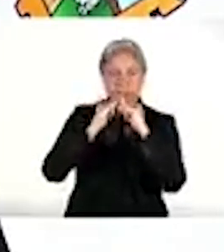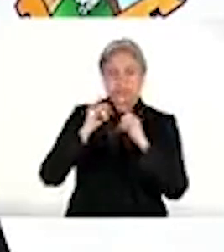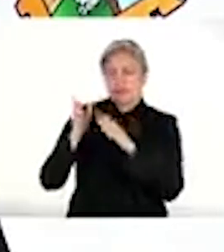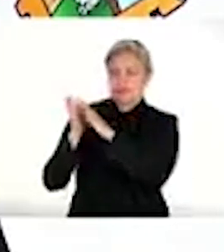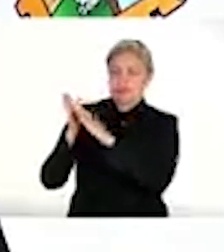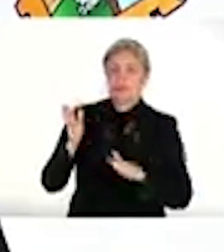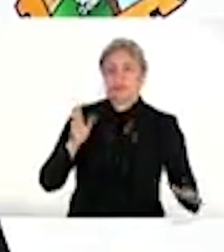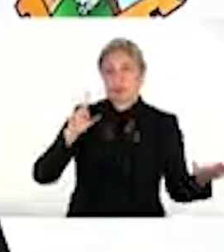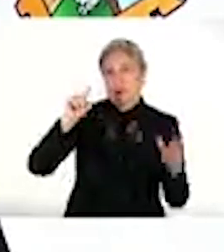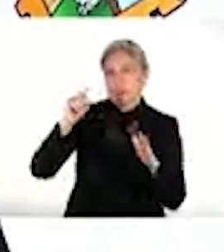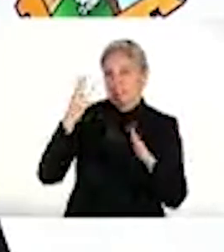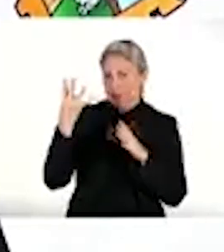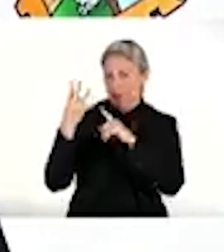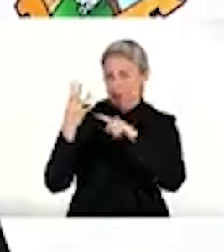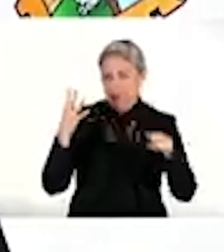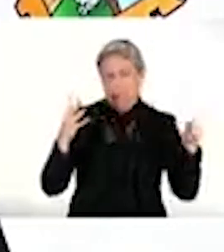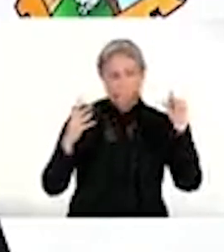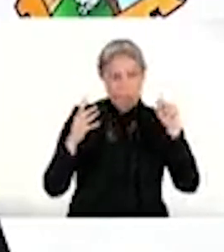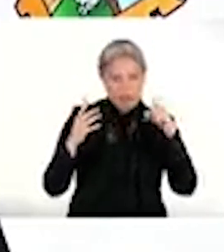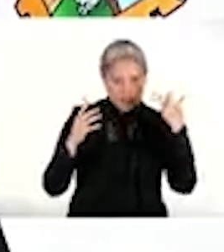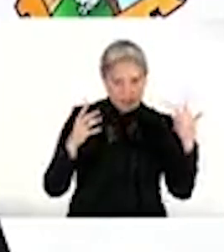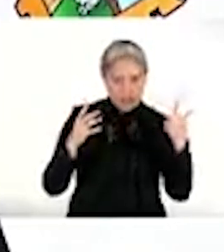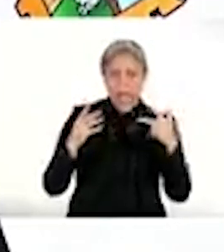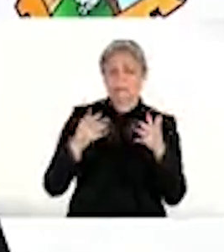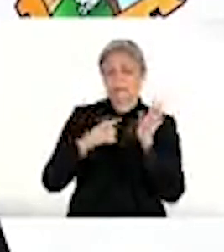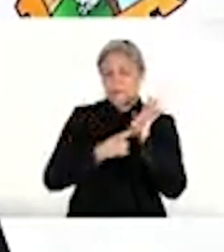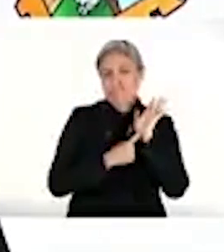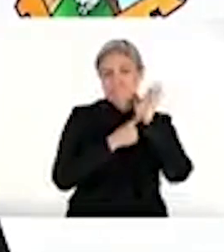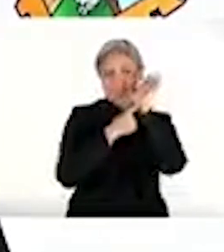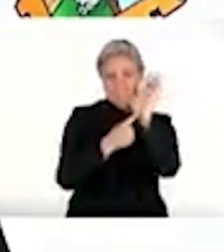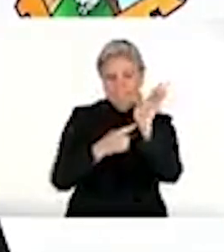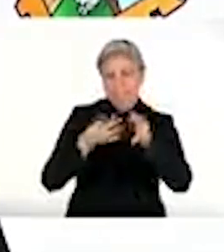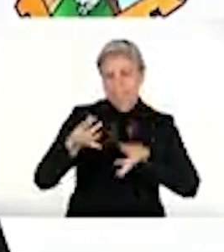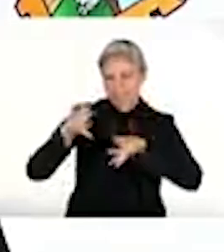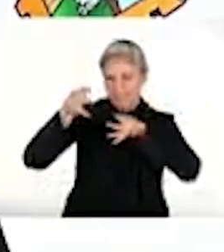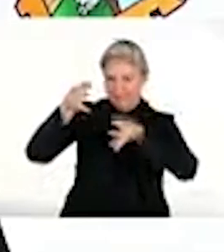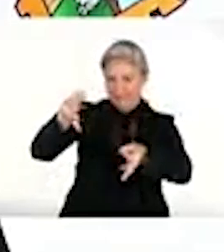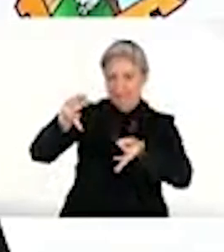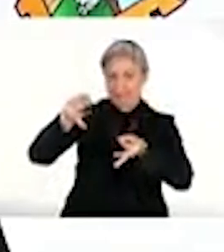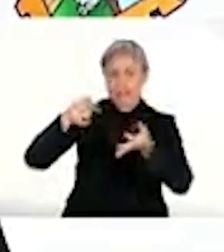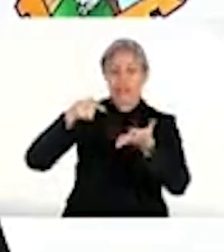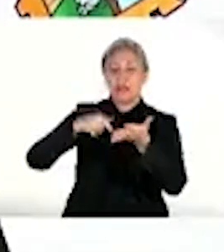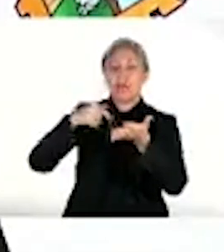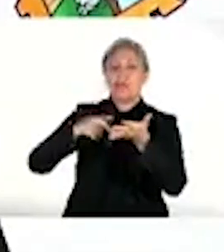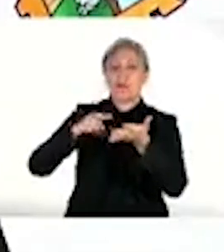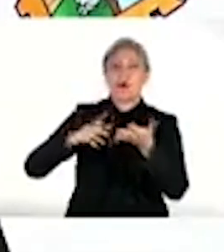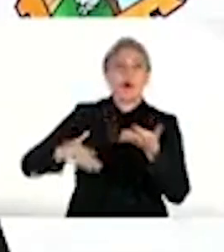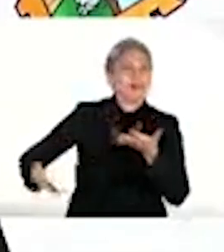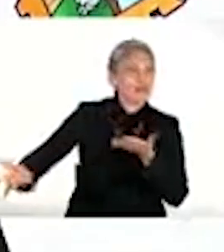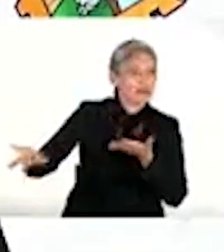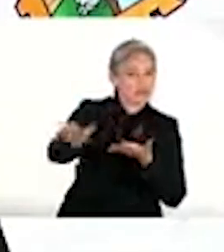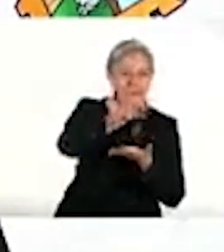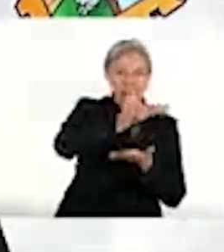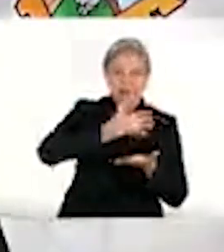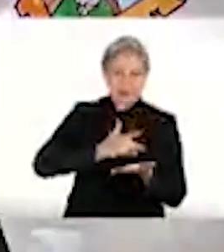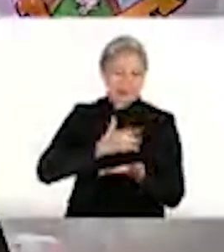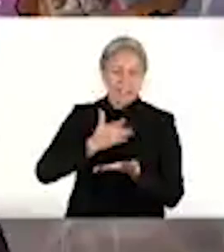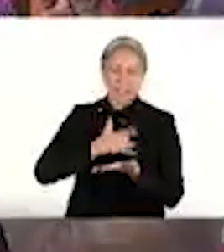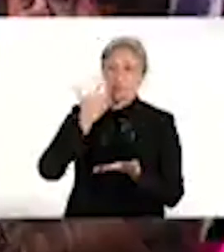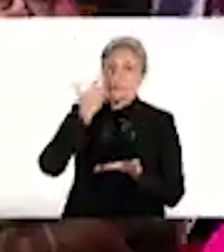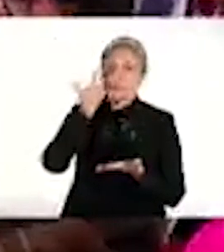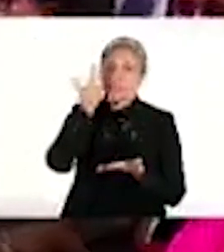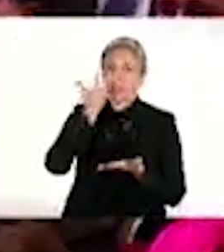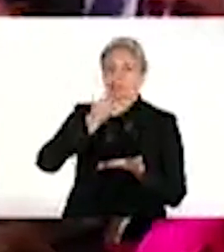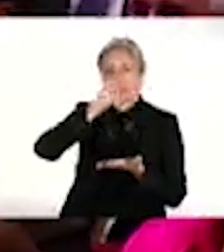2024-2028, un documento que no solo recoge las voces y sueños de todos nosotros, sino que también establece una hoja